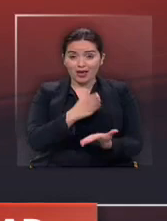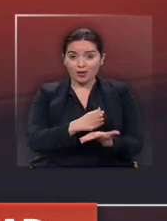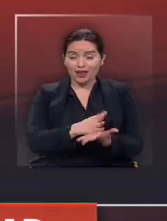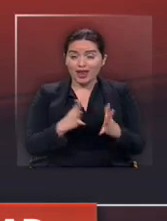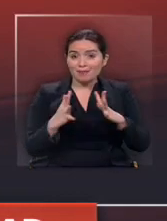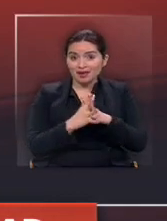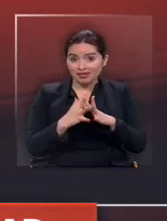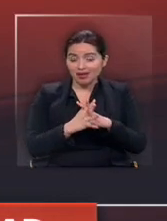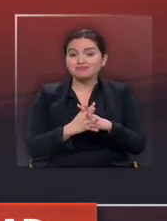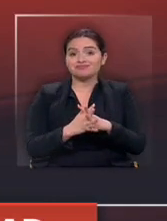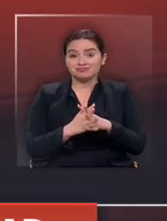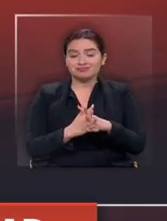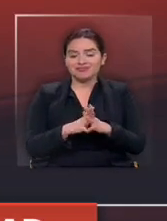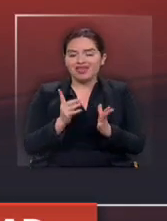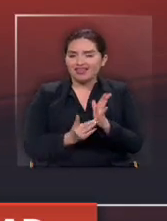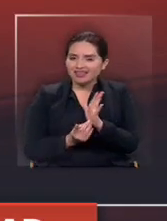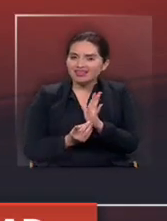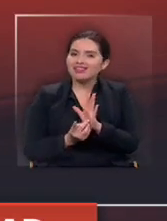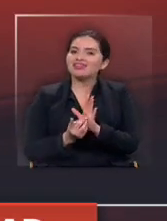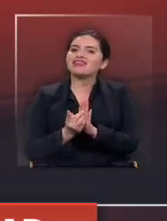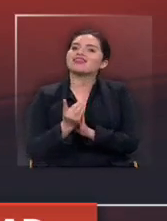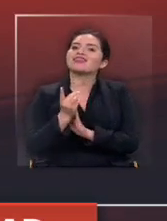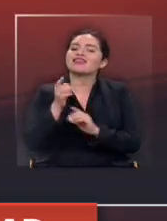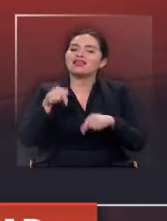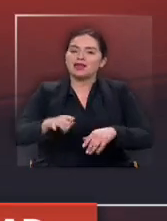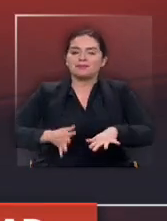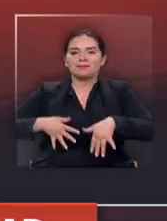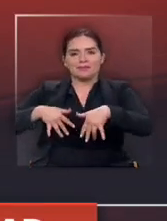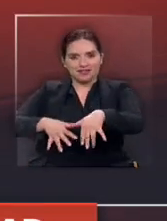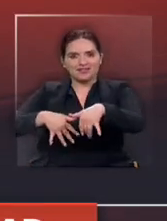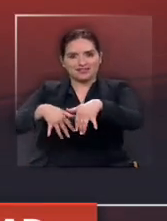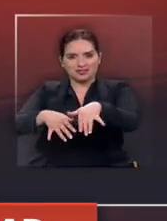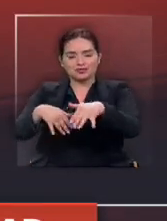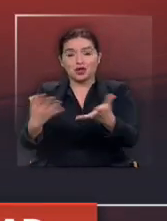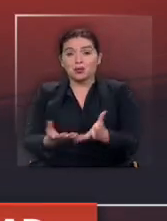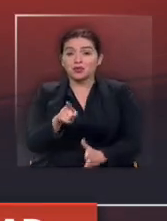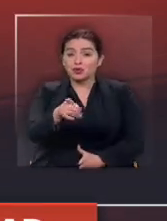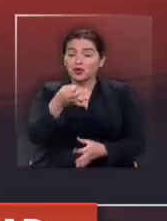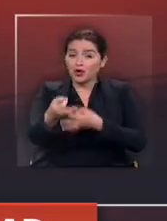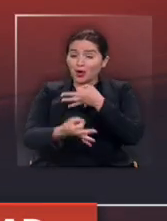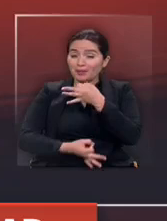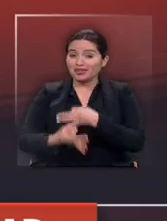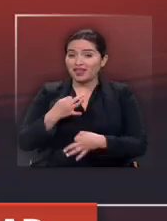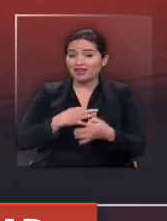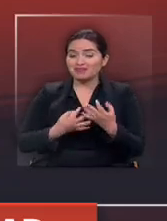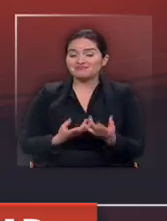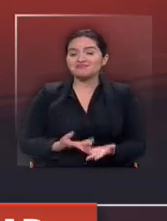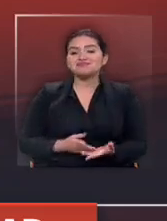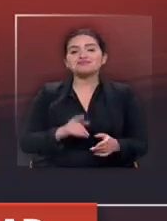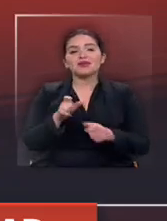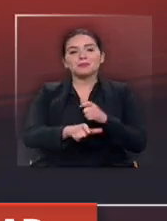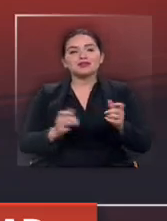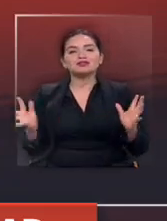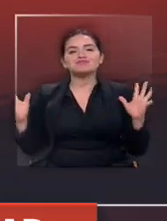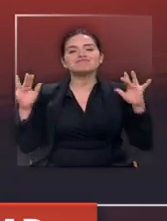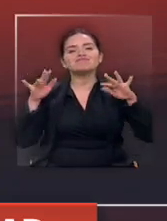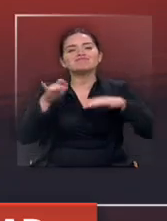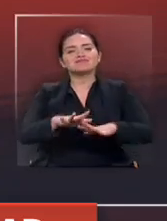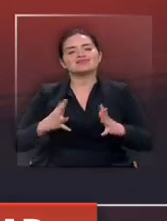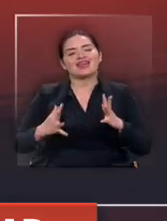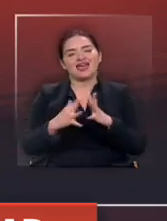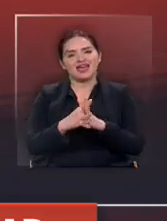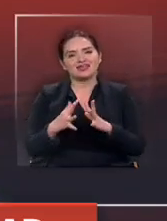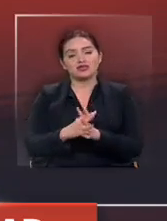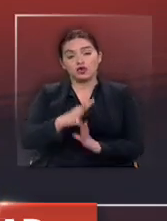donde justamente se está desarrollando esta manifestación. Y como tú nos comentabas, se ha ido replegando funcionarios del Ejército para en